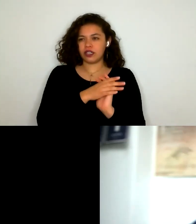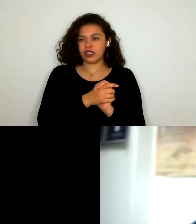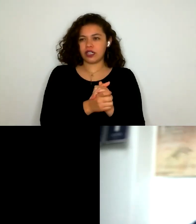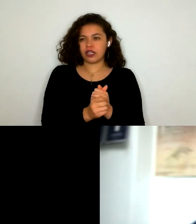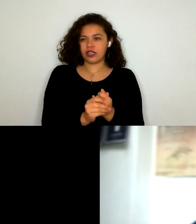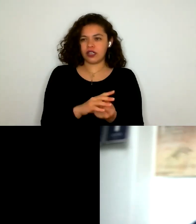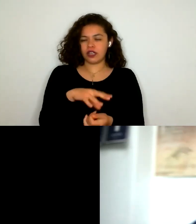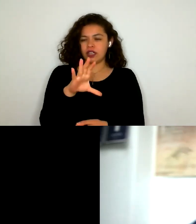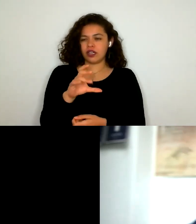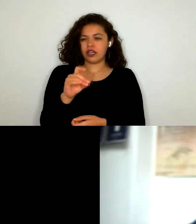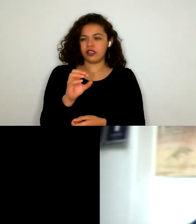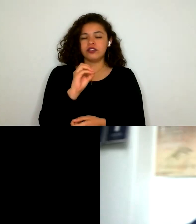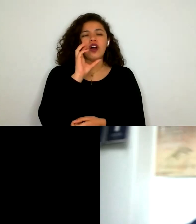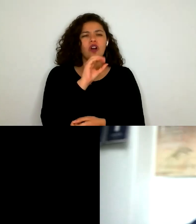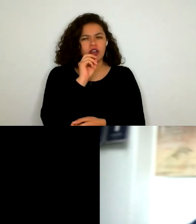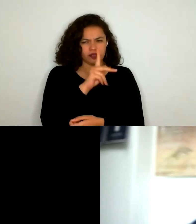Ok, de acuerdo.